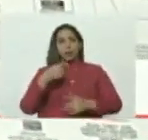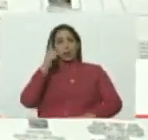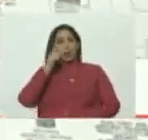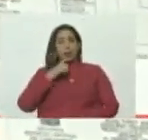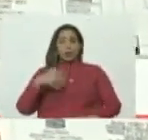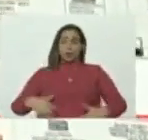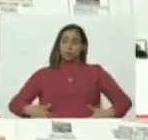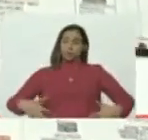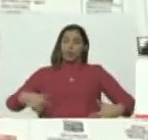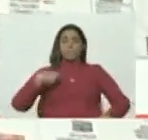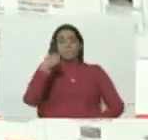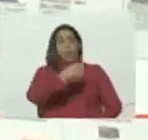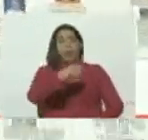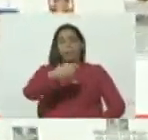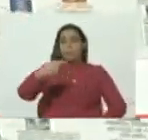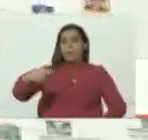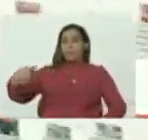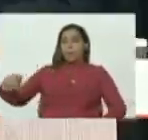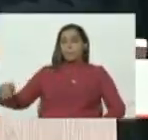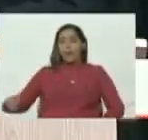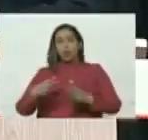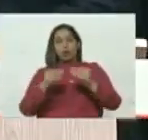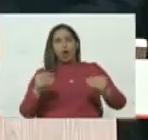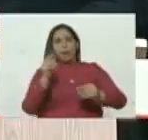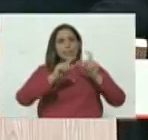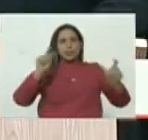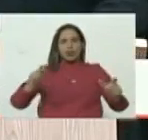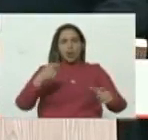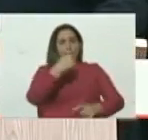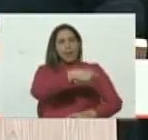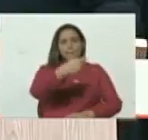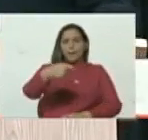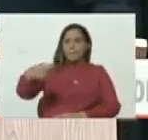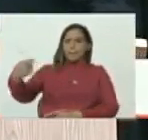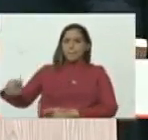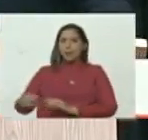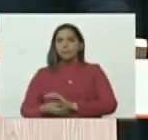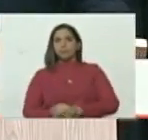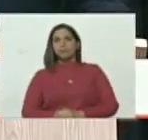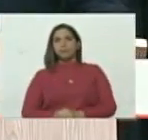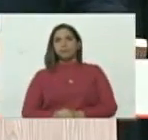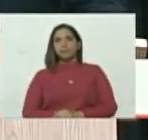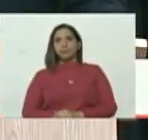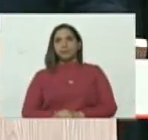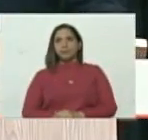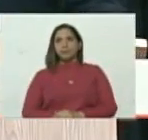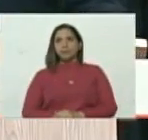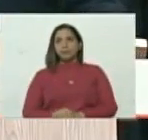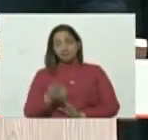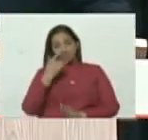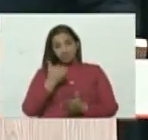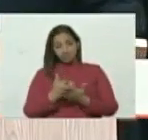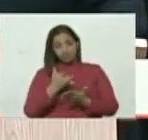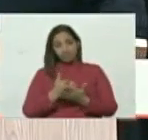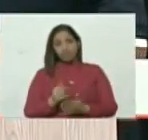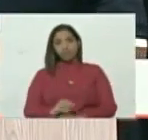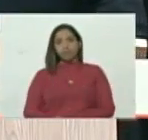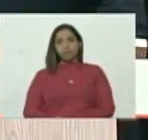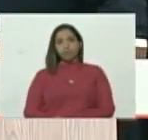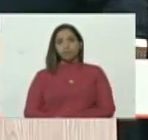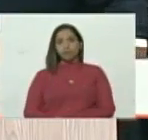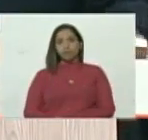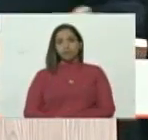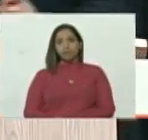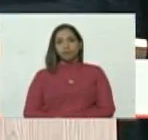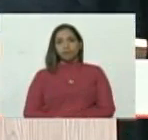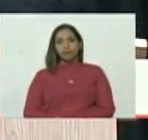es este cobarde llamado Antonio Rivero, alias Peregrino. Pero miren, en otra